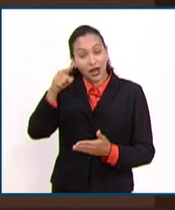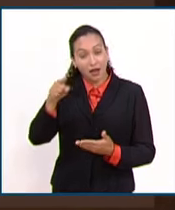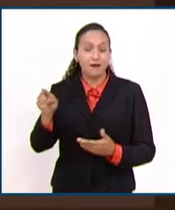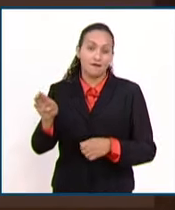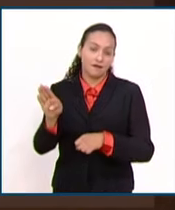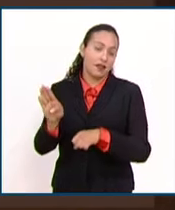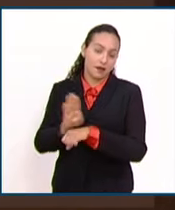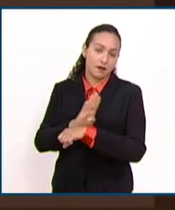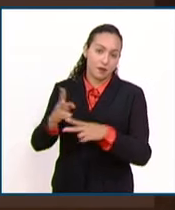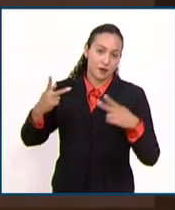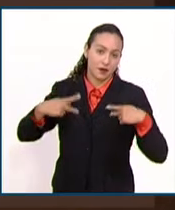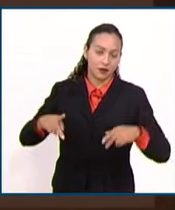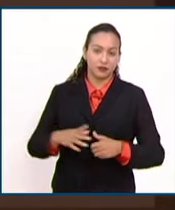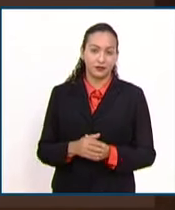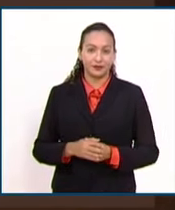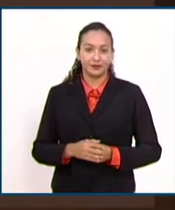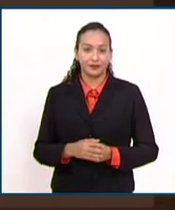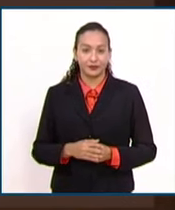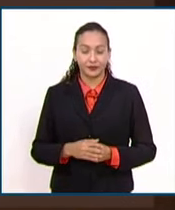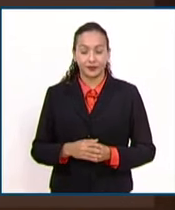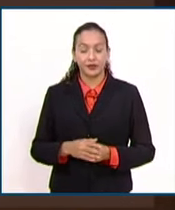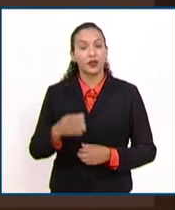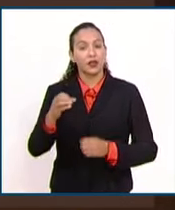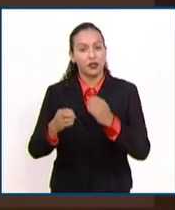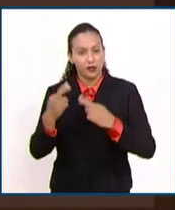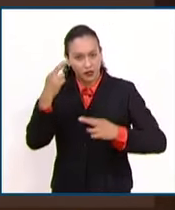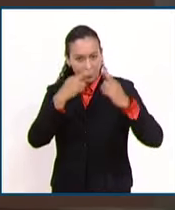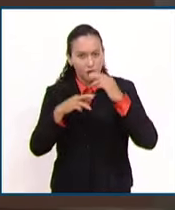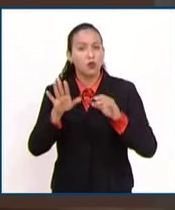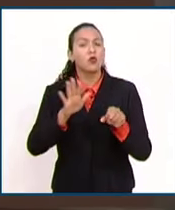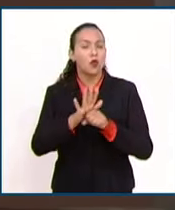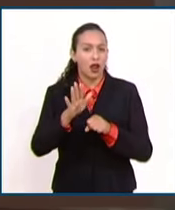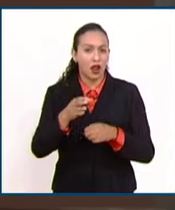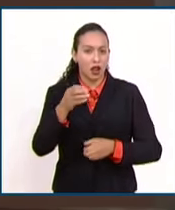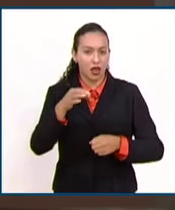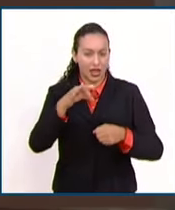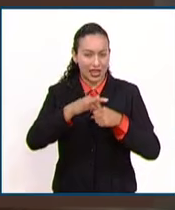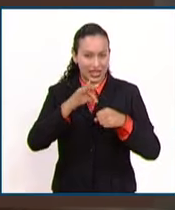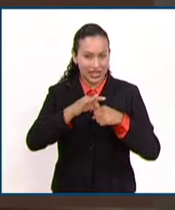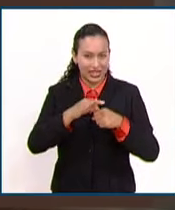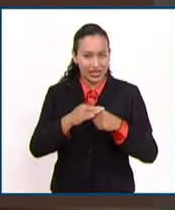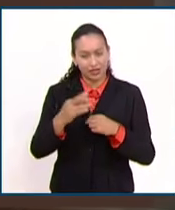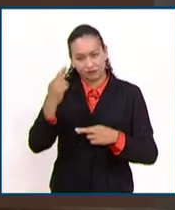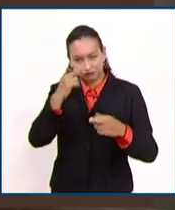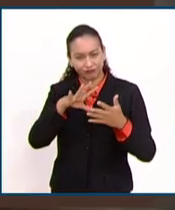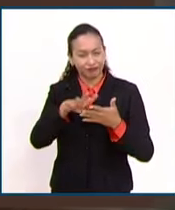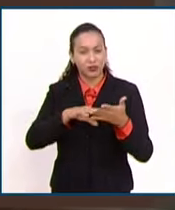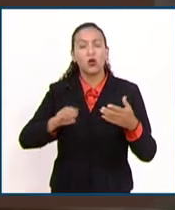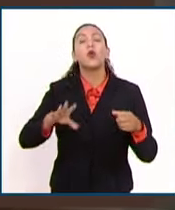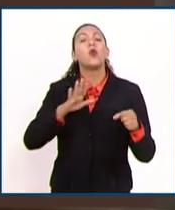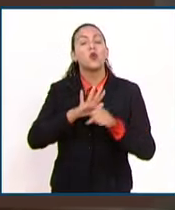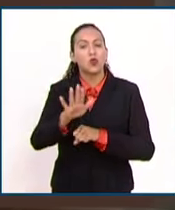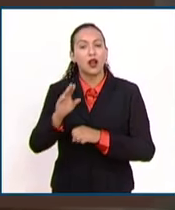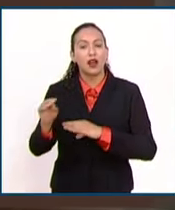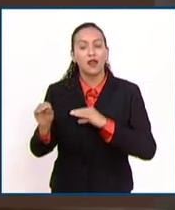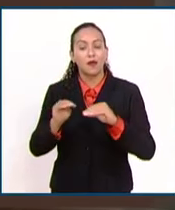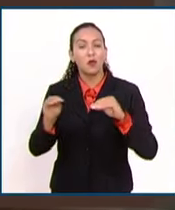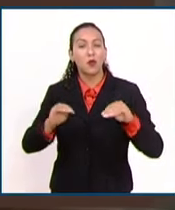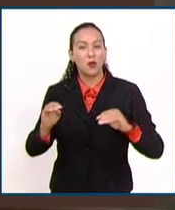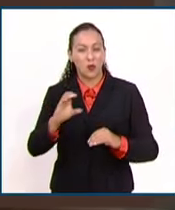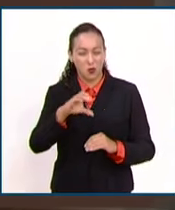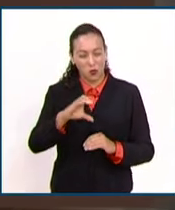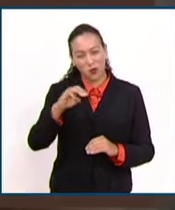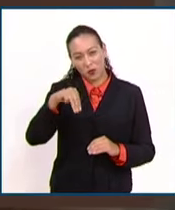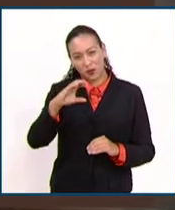involucrados. La Sala también revocó el acuerdo del INE que canceló el registro de los candidatos al Senado de Movimiento Ciudadano en